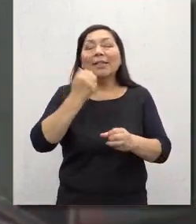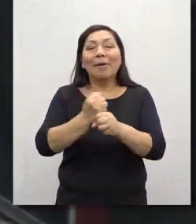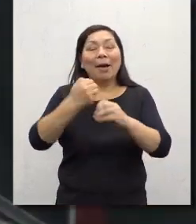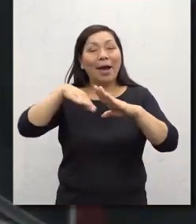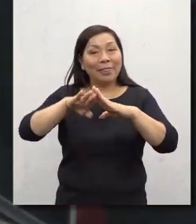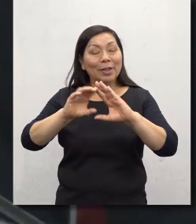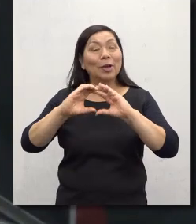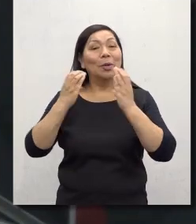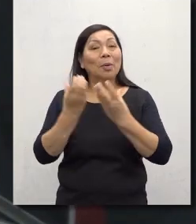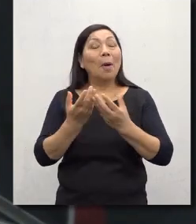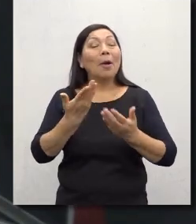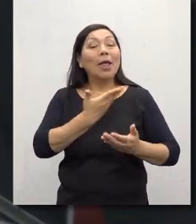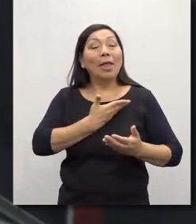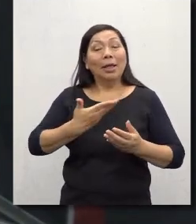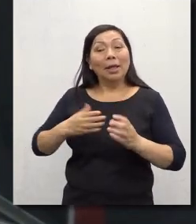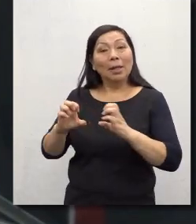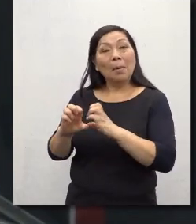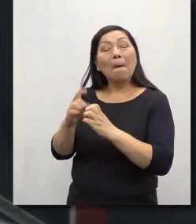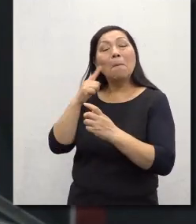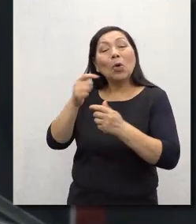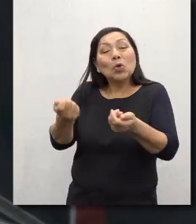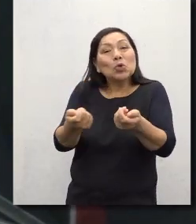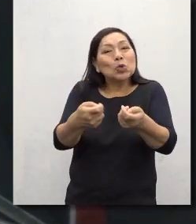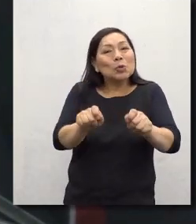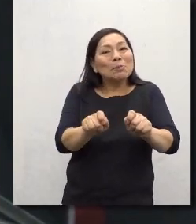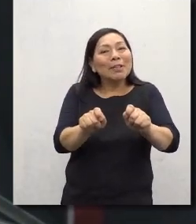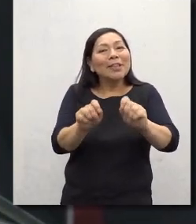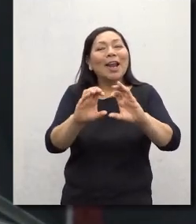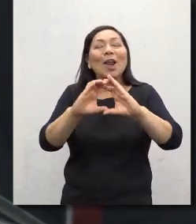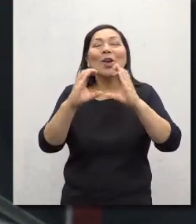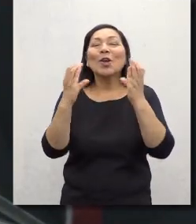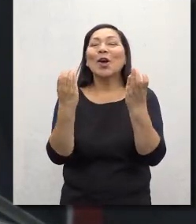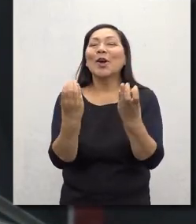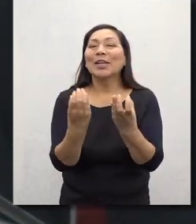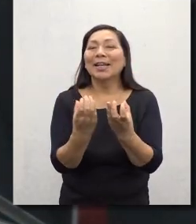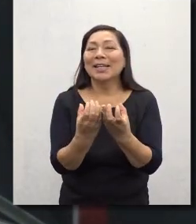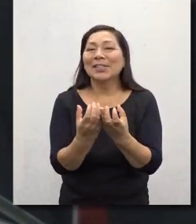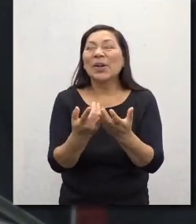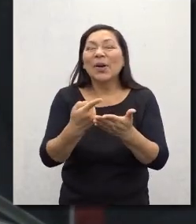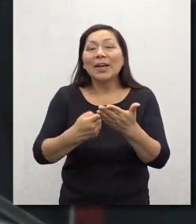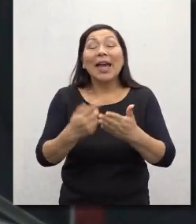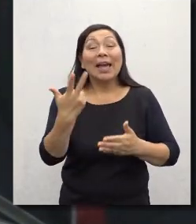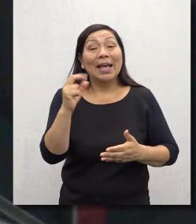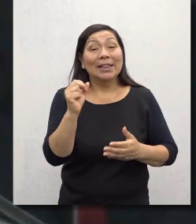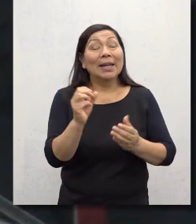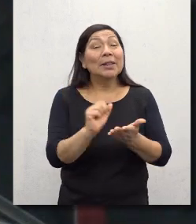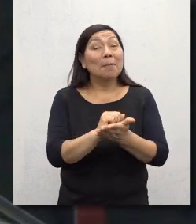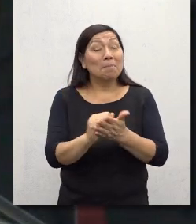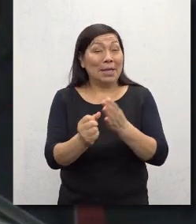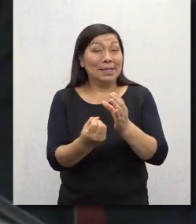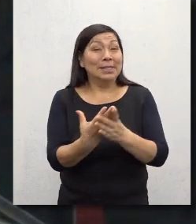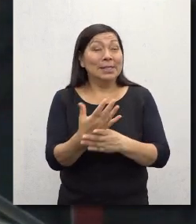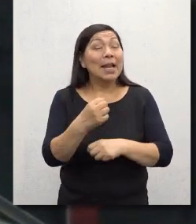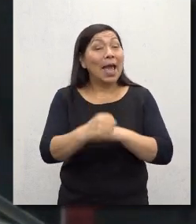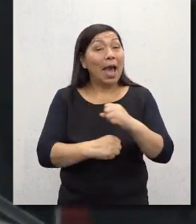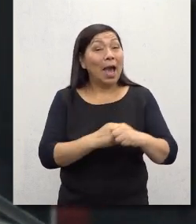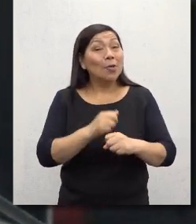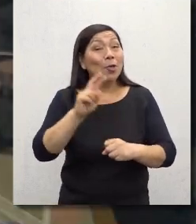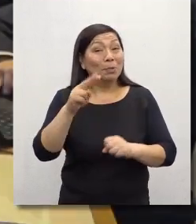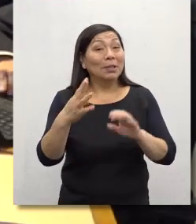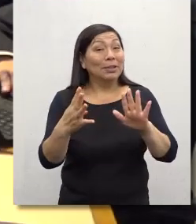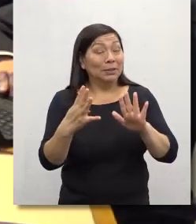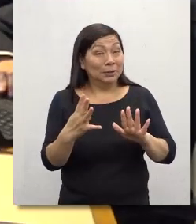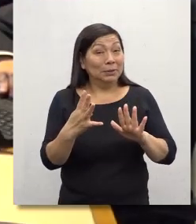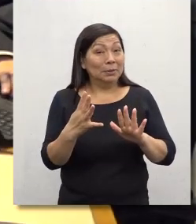Calderón, contra el Poder Ejecutivo por la disolución del Congreso de la República el 30 de septiembre de